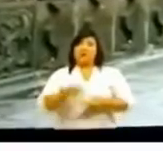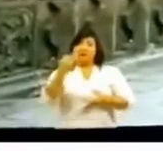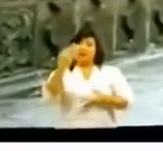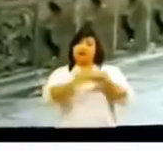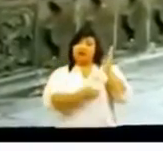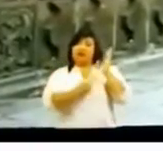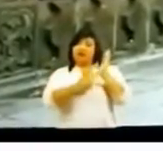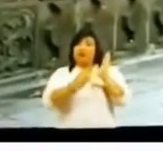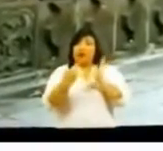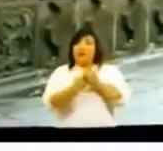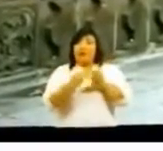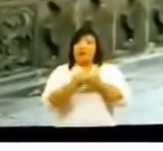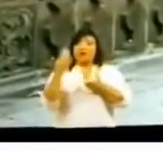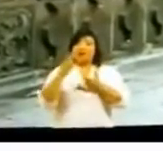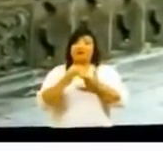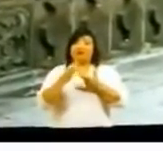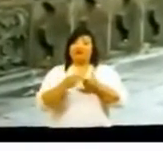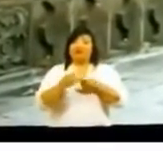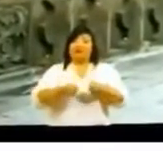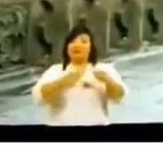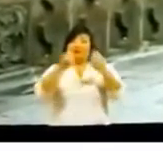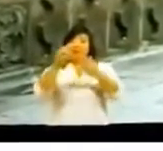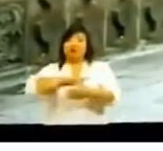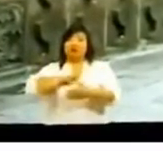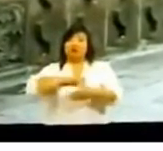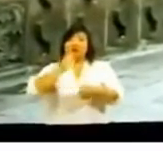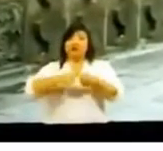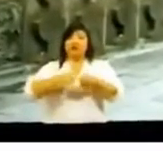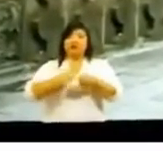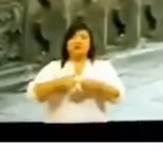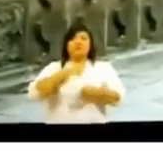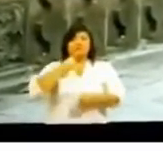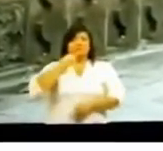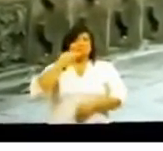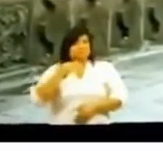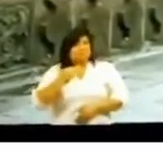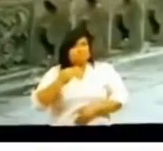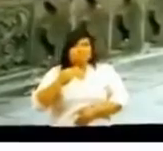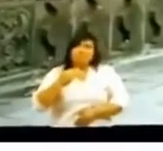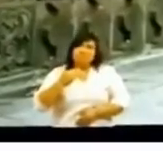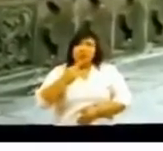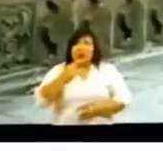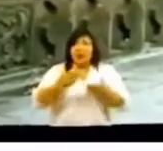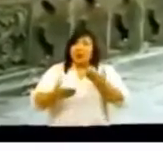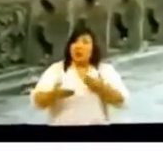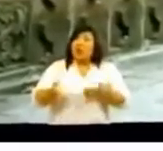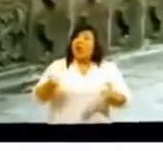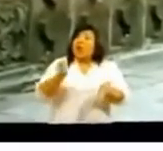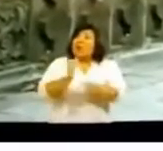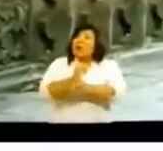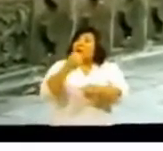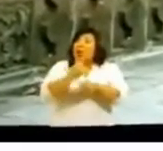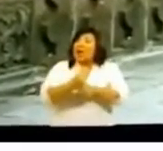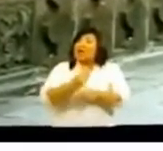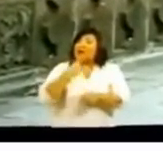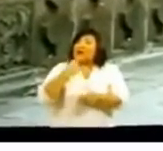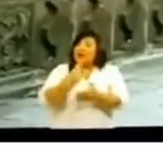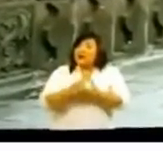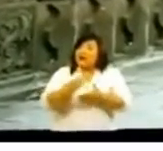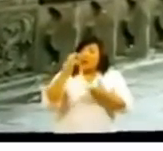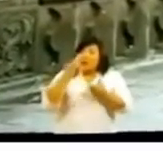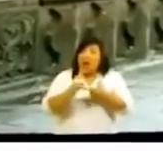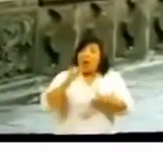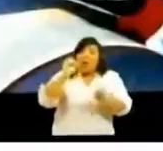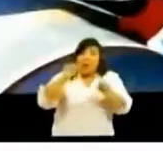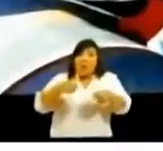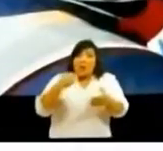Según este informe, las pruebas PCR adquiridas por el municipio de Quito no serían eficaces y no servirían para realizar una detección